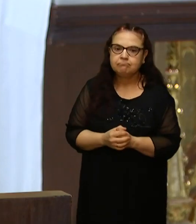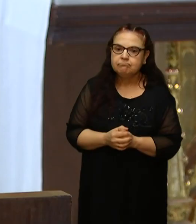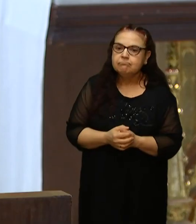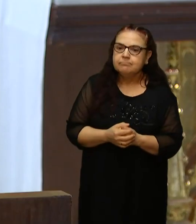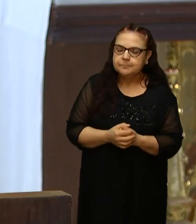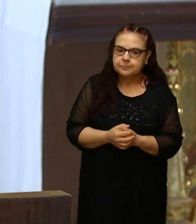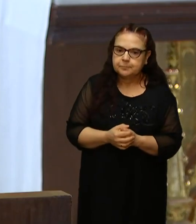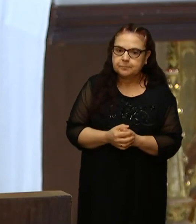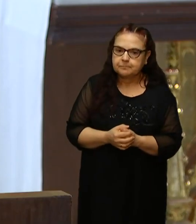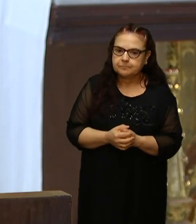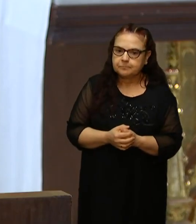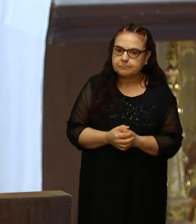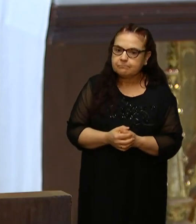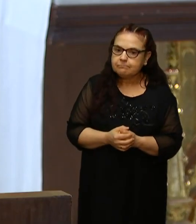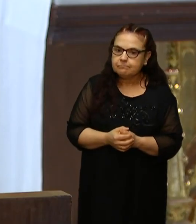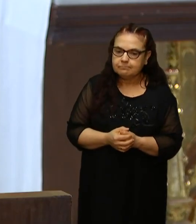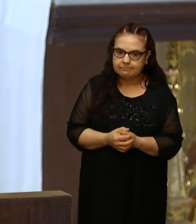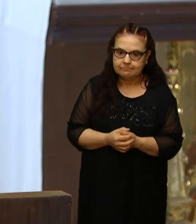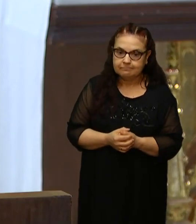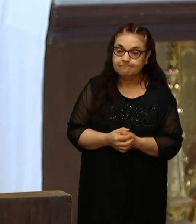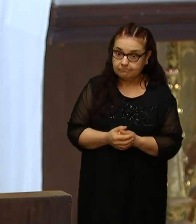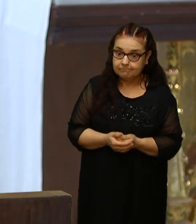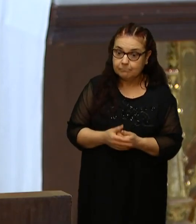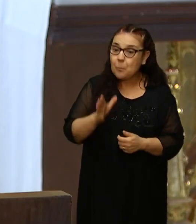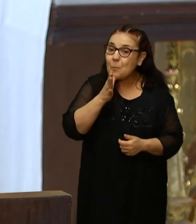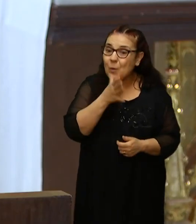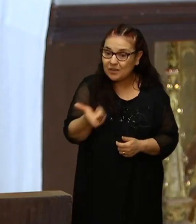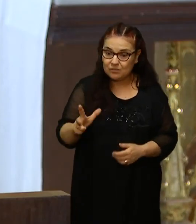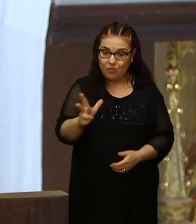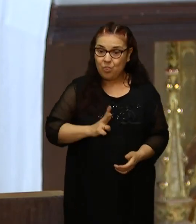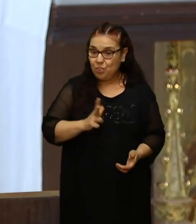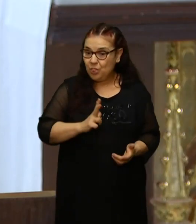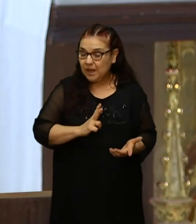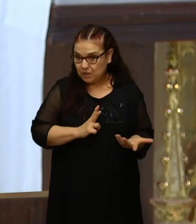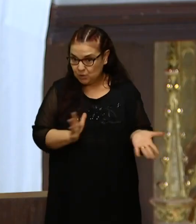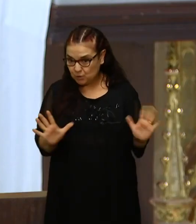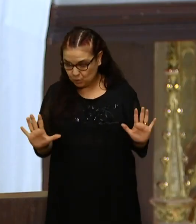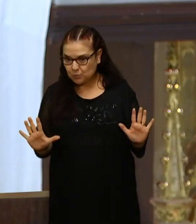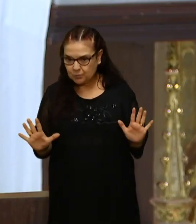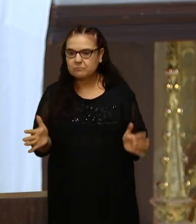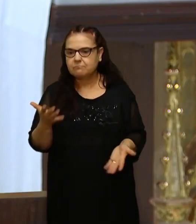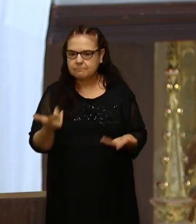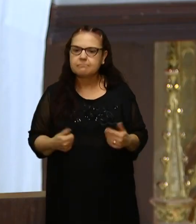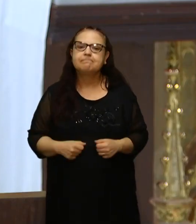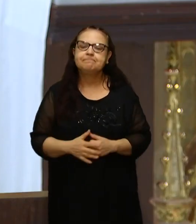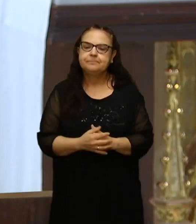tenía pues más derechos, por decirlo de alguna manera, más derechos que los